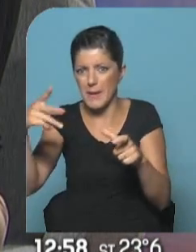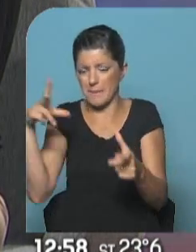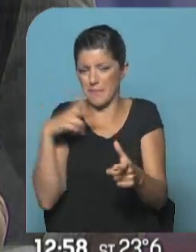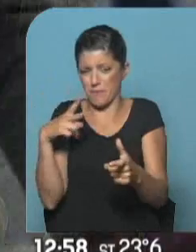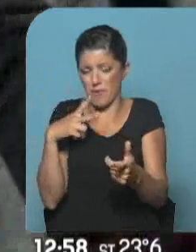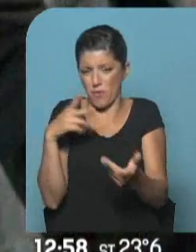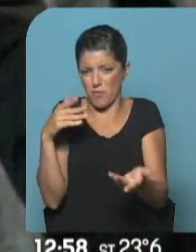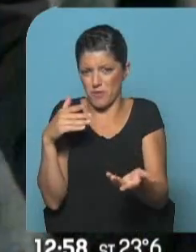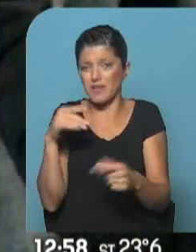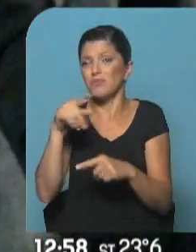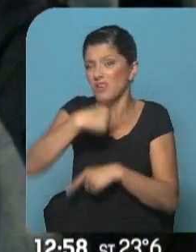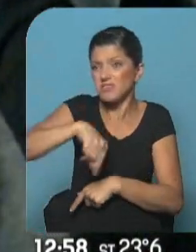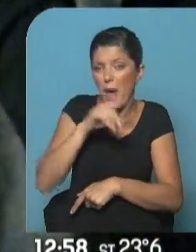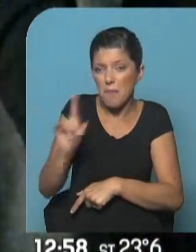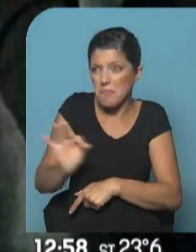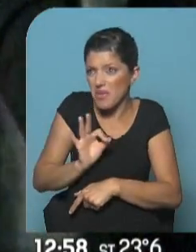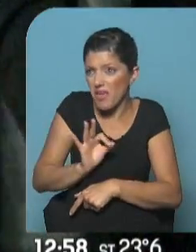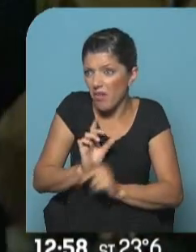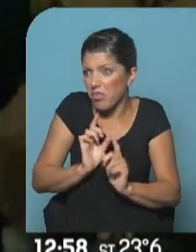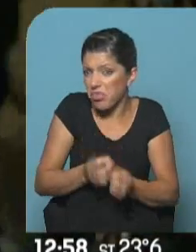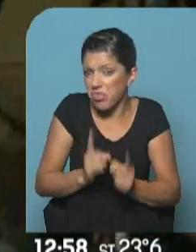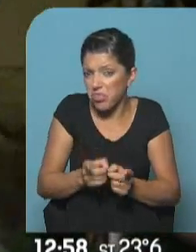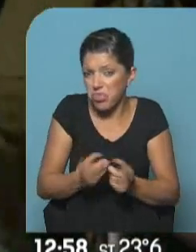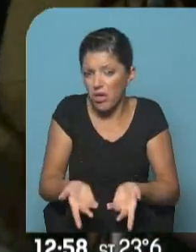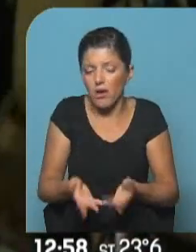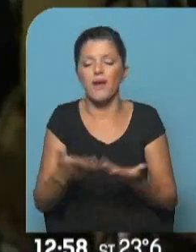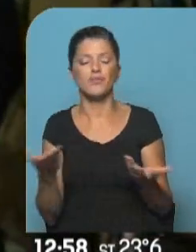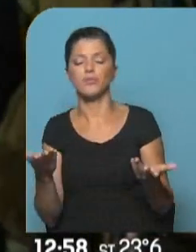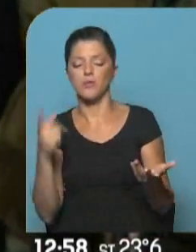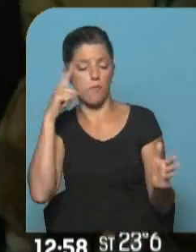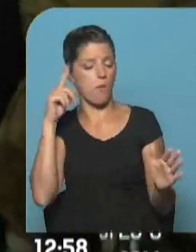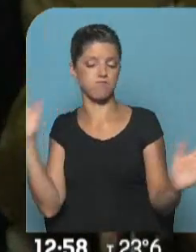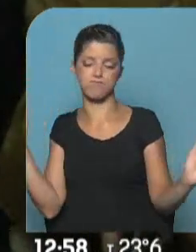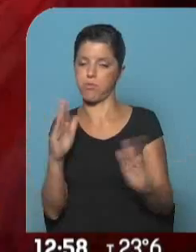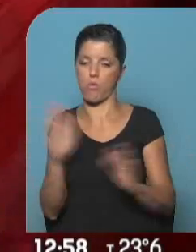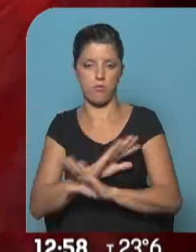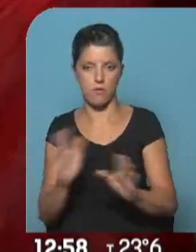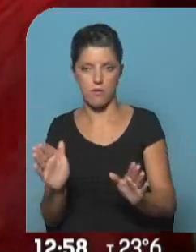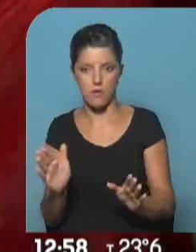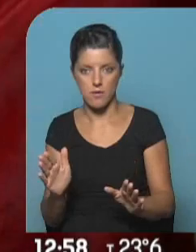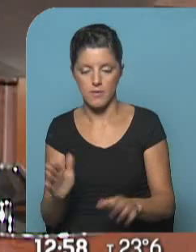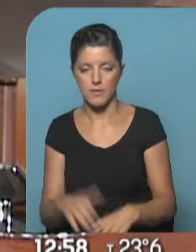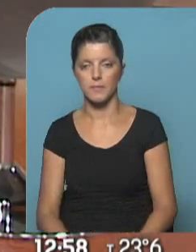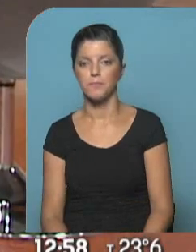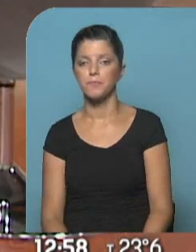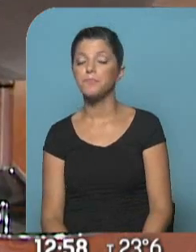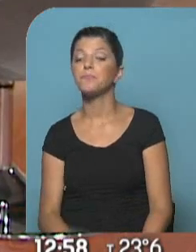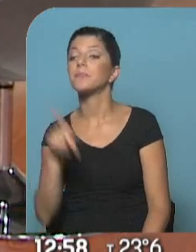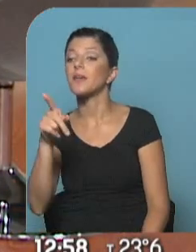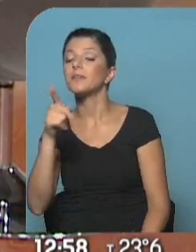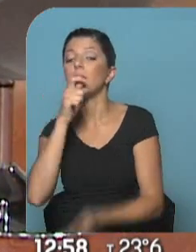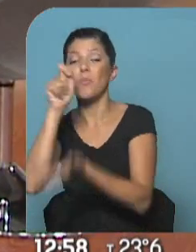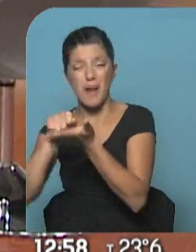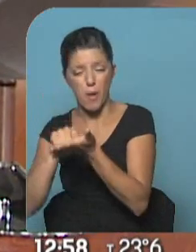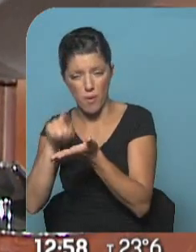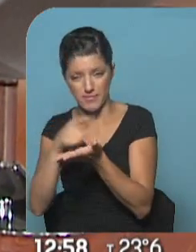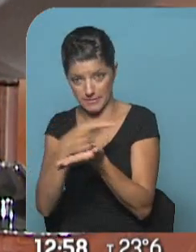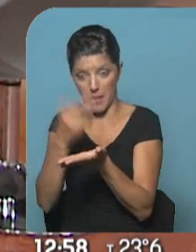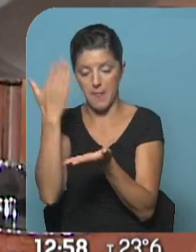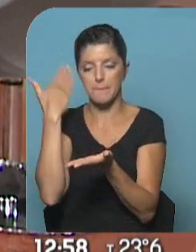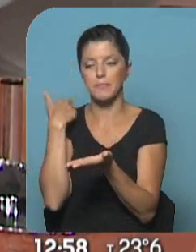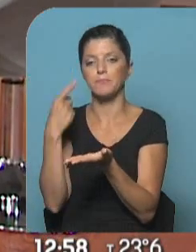no ha cambiado. Entonces hay un cansancio de la opinión pública. Como hay una encuesta de Latino Barómetro que salió esta